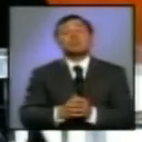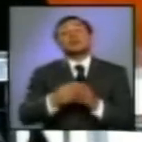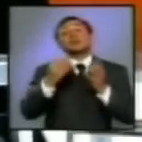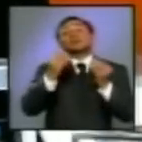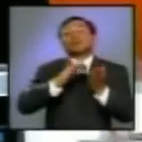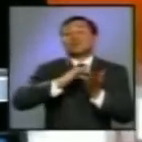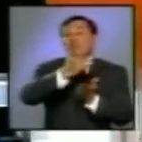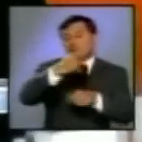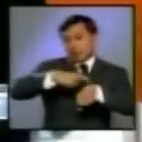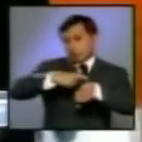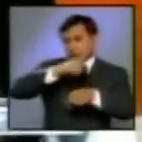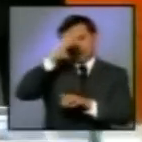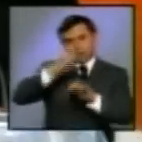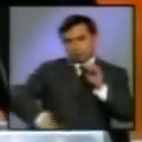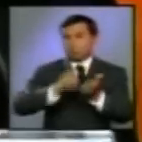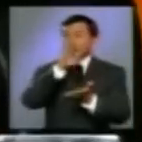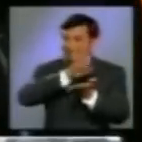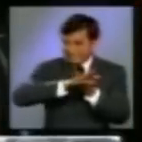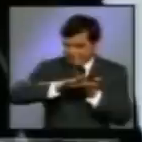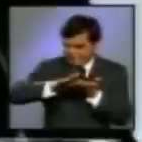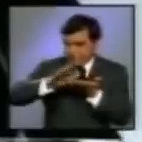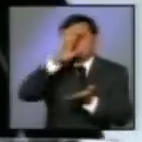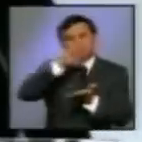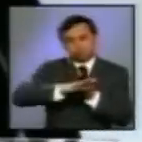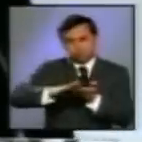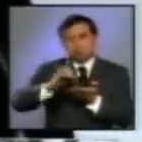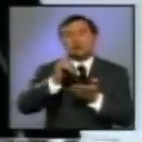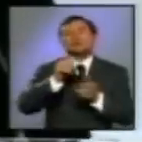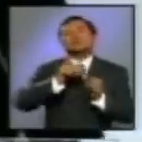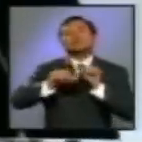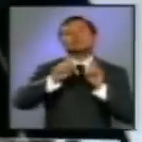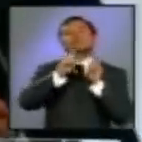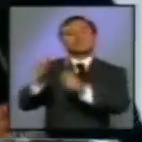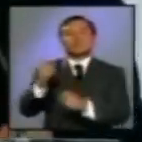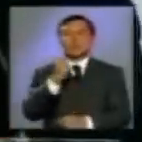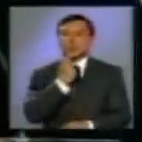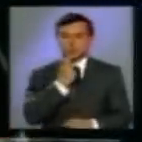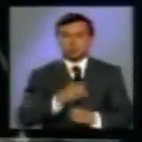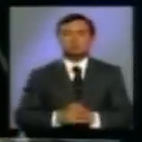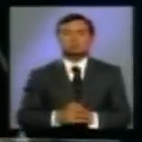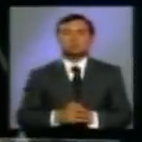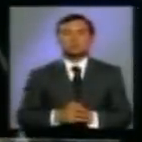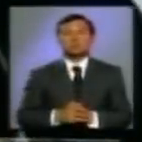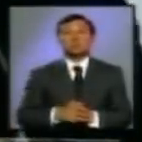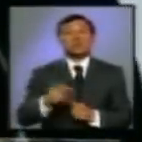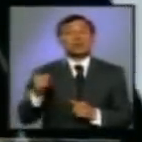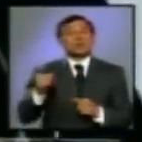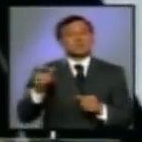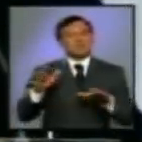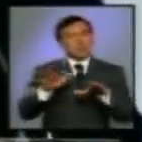el tiempo y tiene la palabra precisamente Andrés Manuel López Obrador. Cambio verdadero es serenar al país con